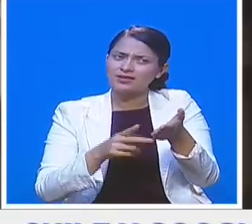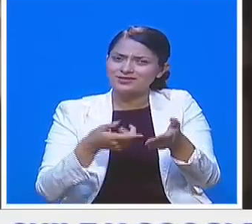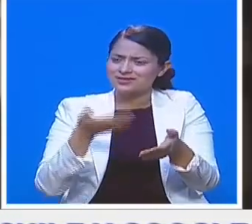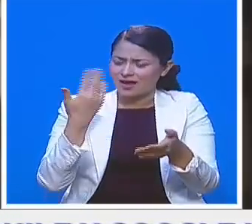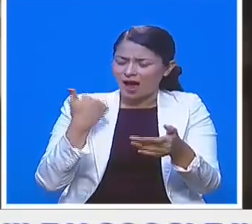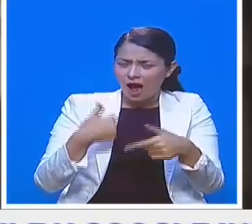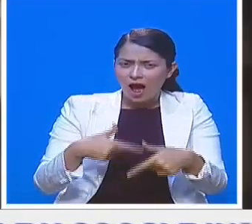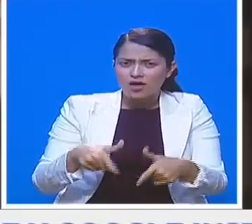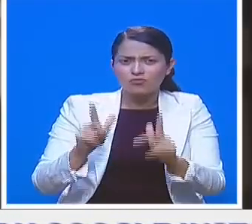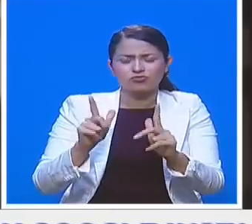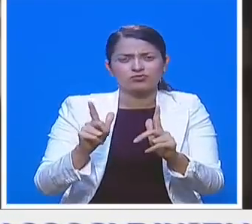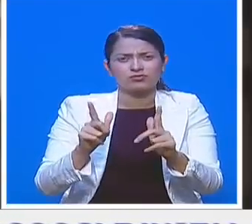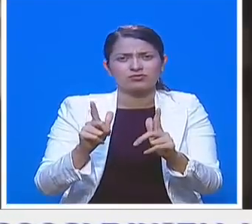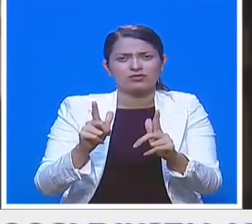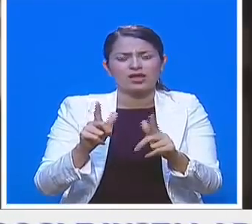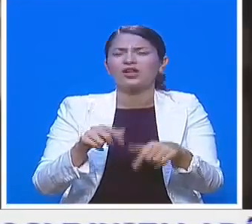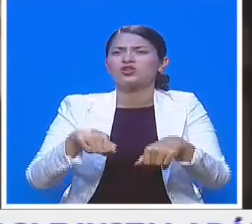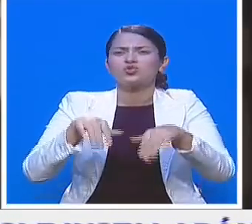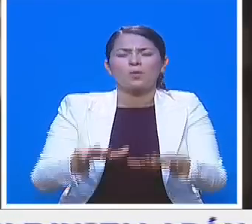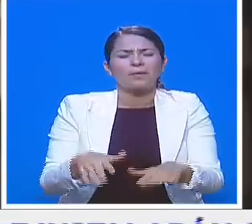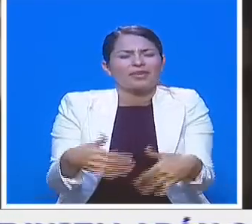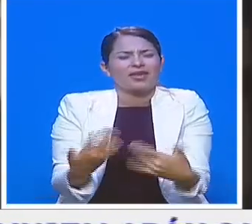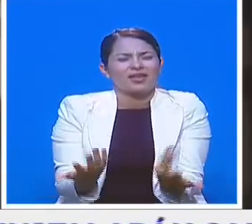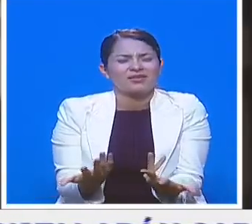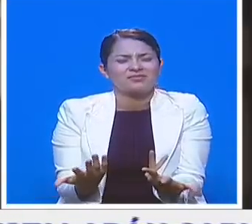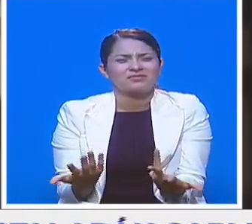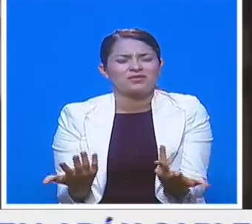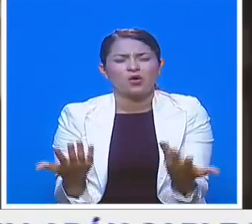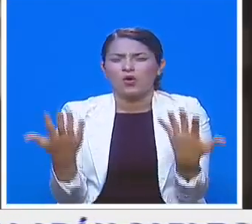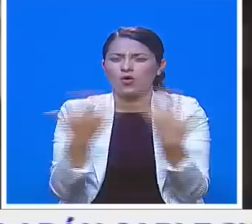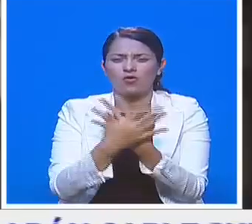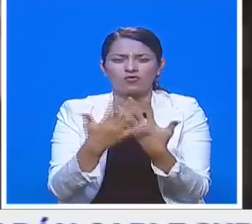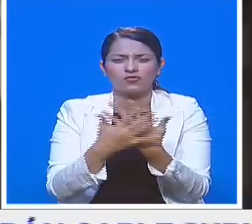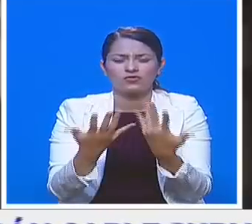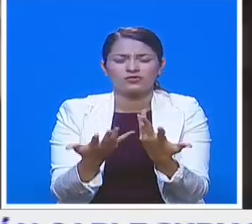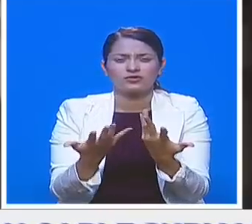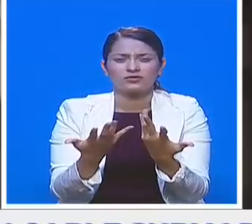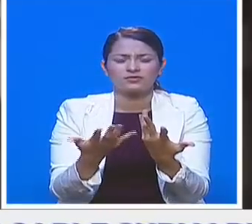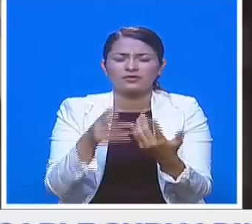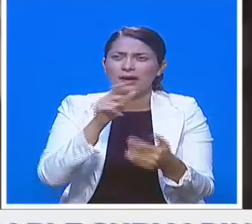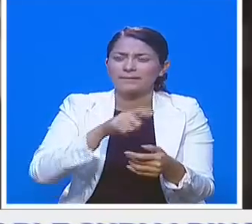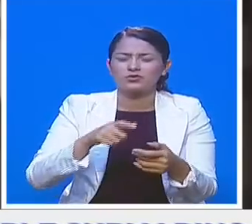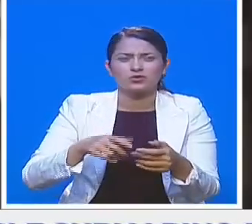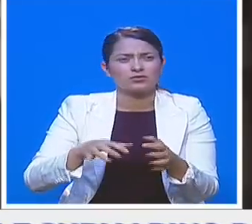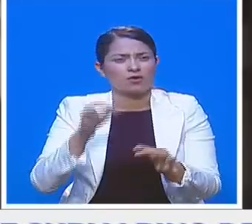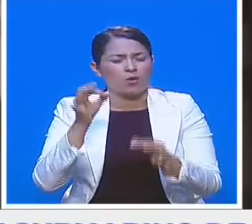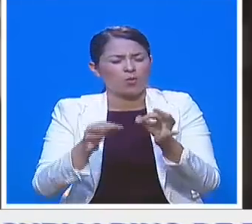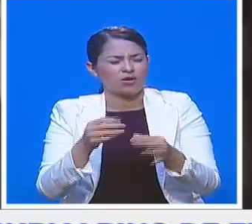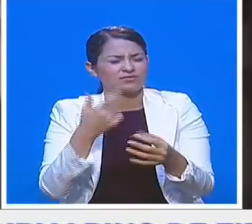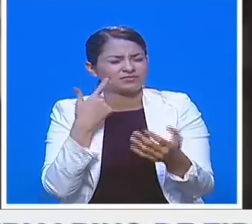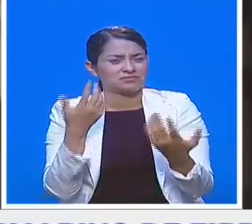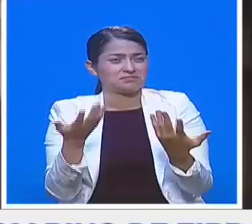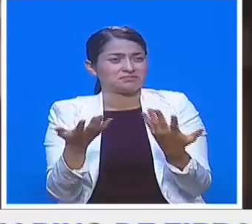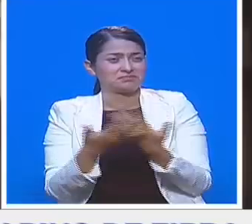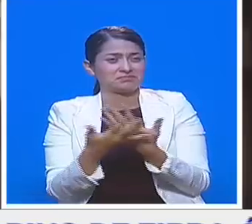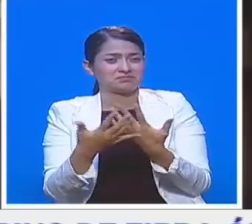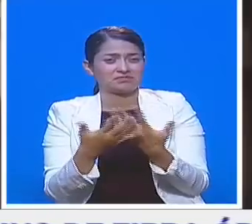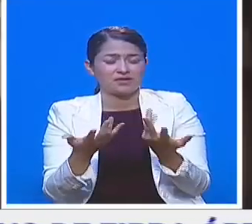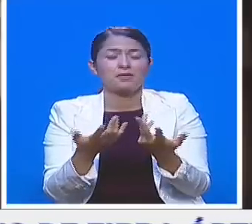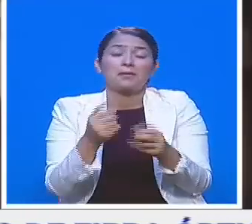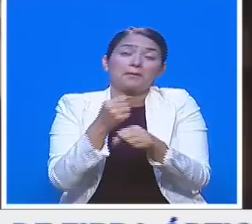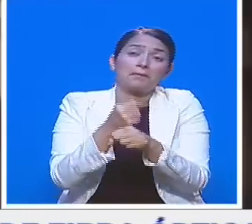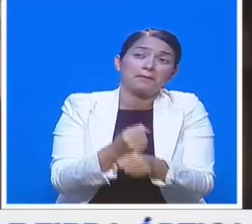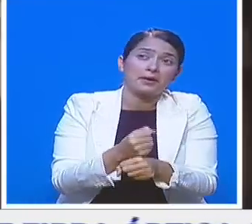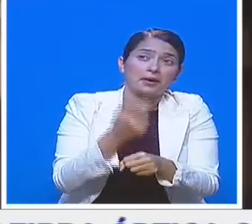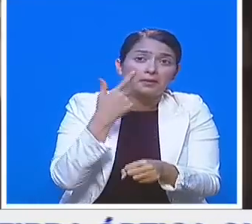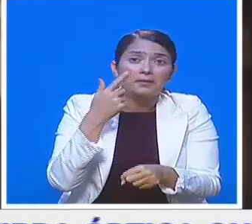quedan automáticamente suspendidos. Entonces, eso tiene a muchos abogados y expertos diciendo que bueno, que hay que esperar a ver